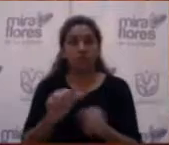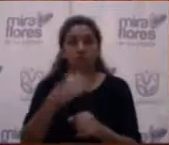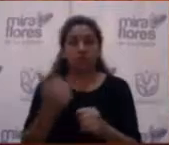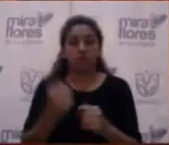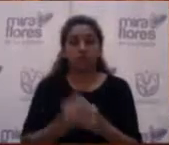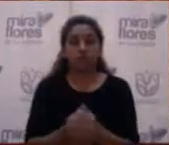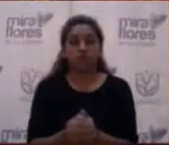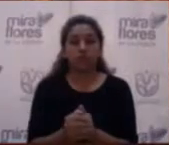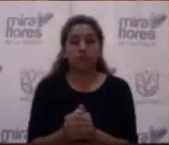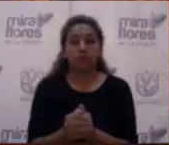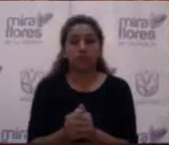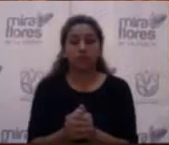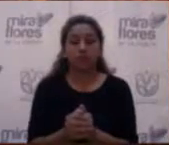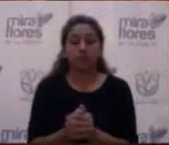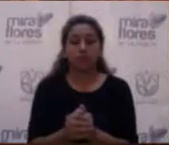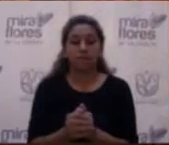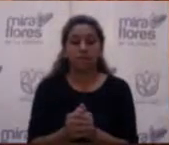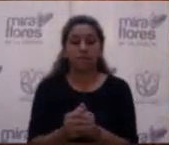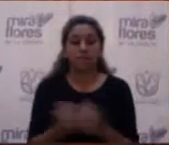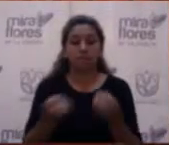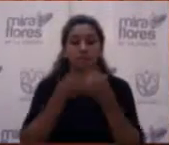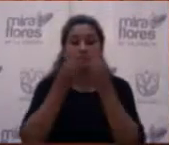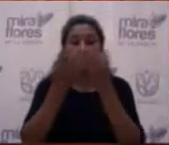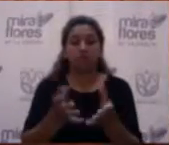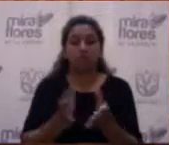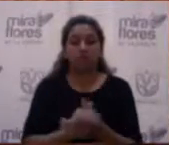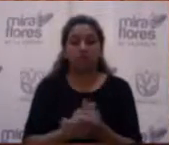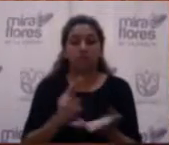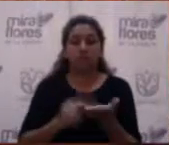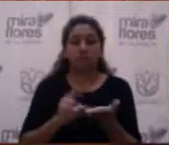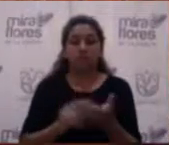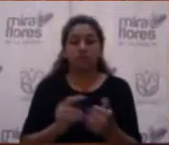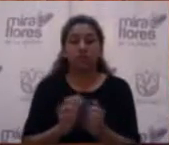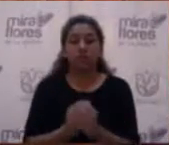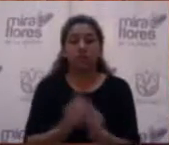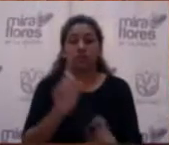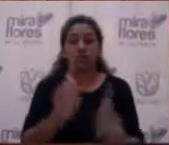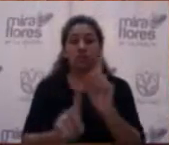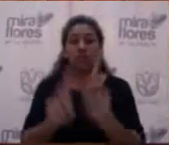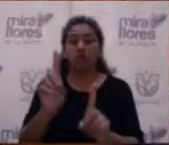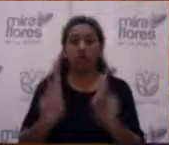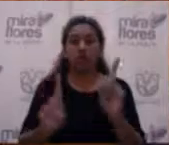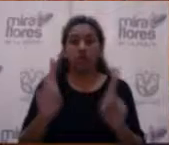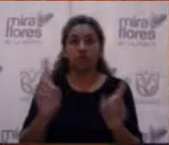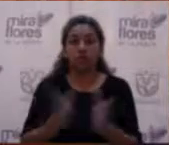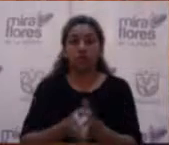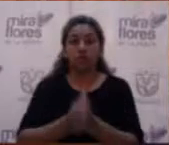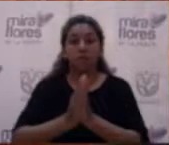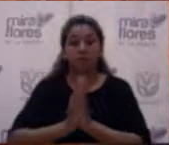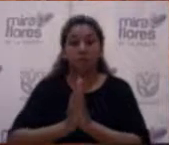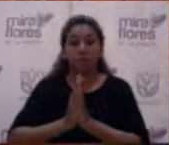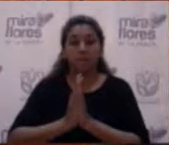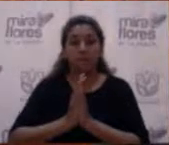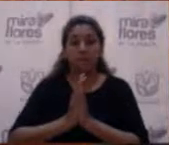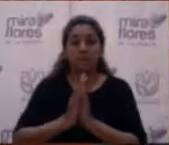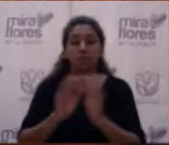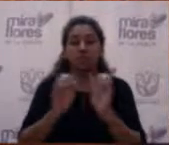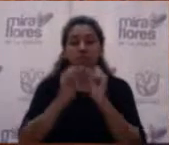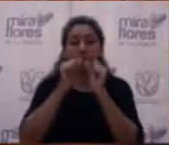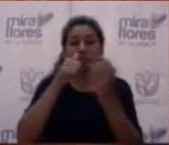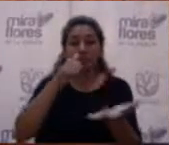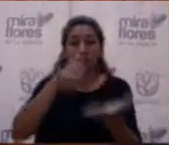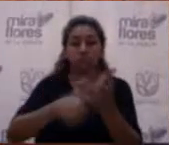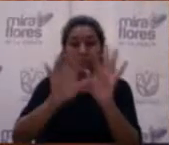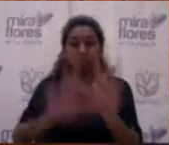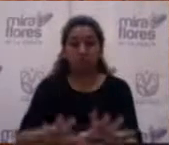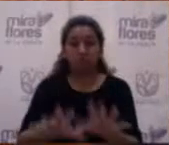punto. Estación, informes y pedidos. ¿Algún pedido por escrito en